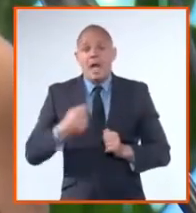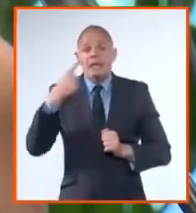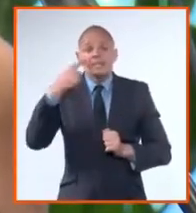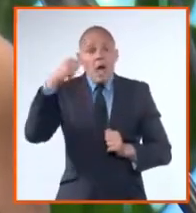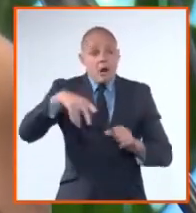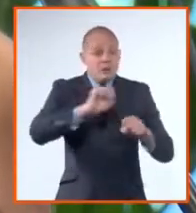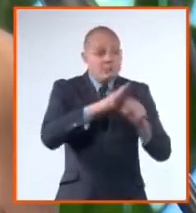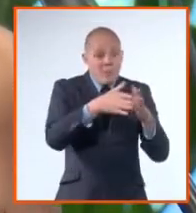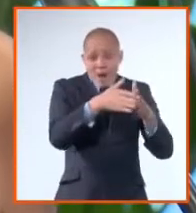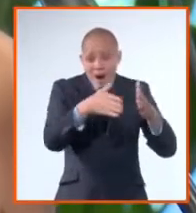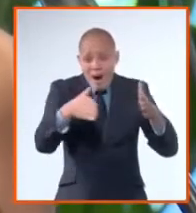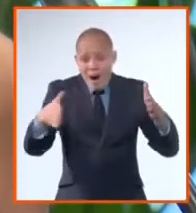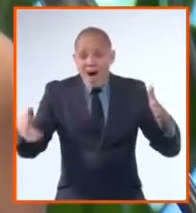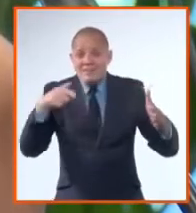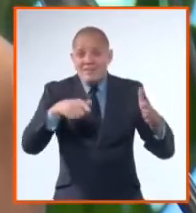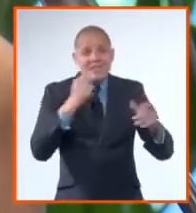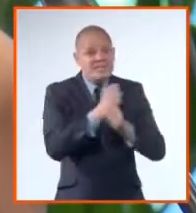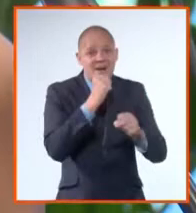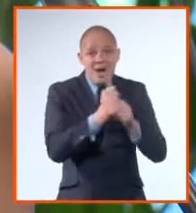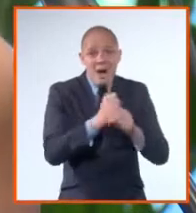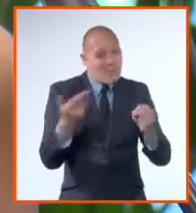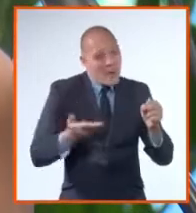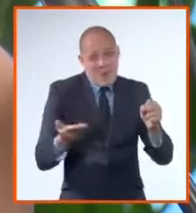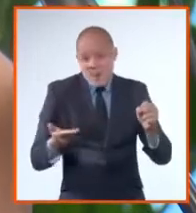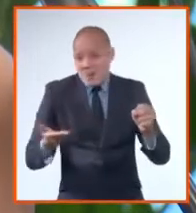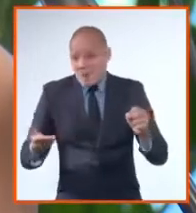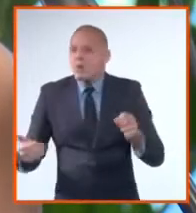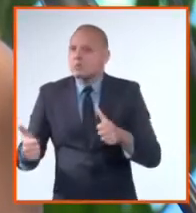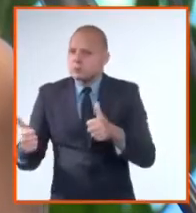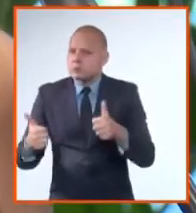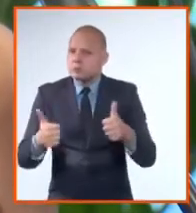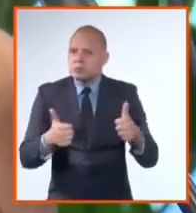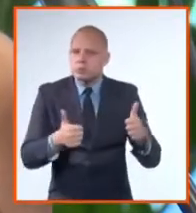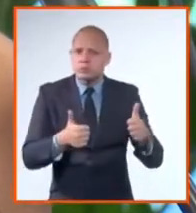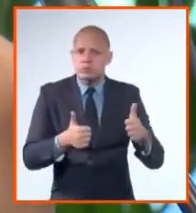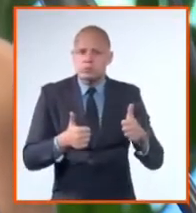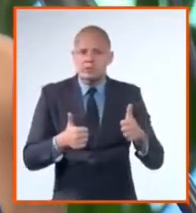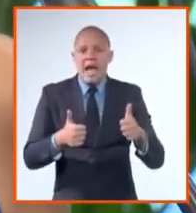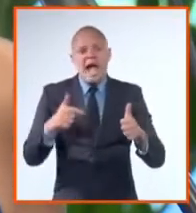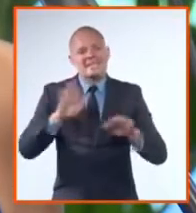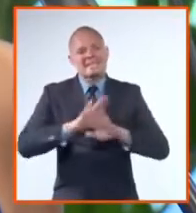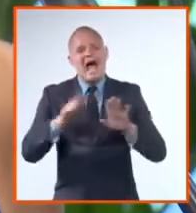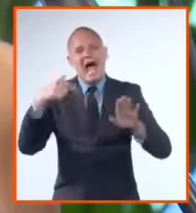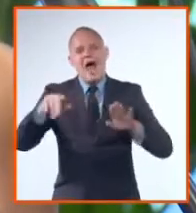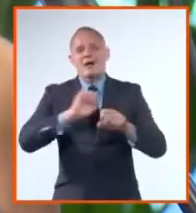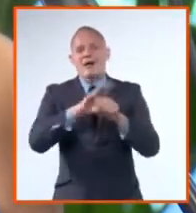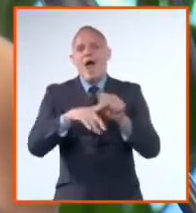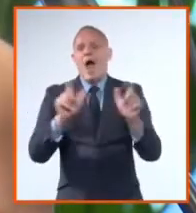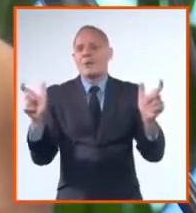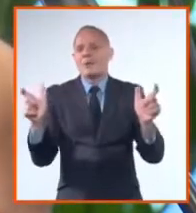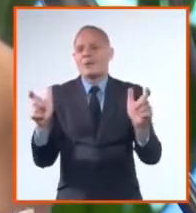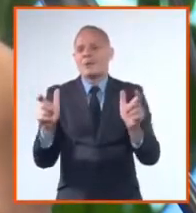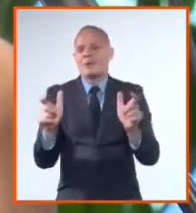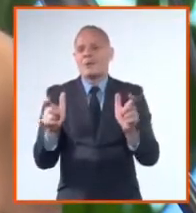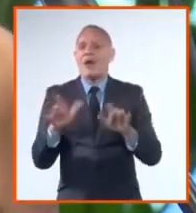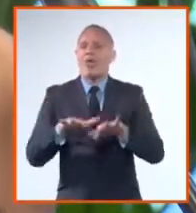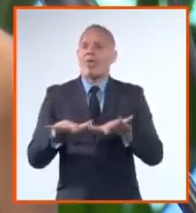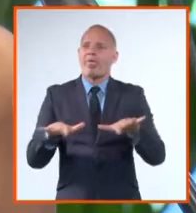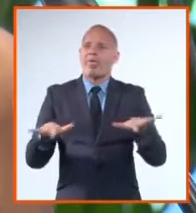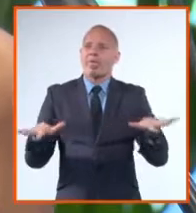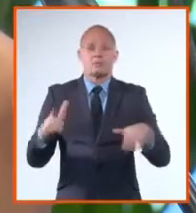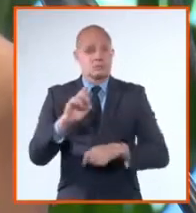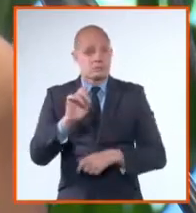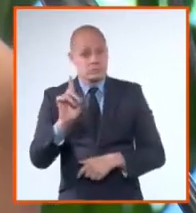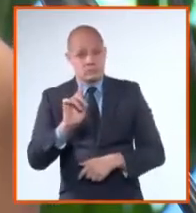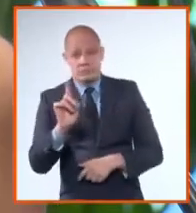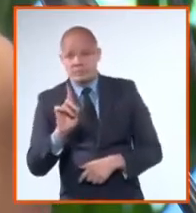tenemos que lograr que toda la investigación clínica de los productos innovadores se haga como se hizo en la pandemia, que había una reunión multidisciplinaria, como